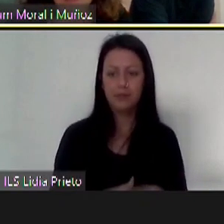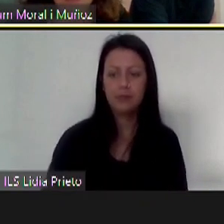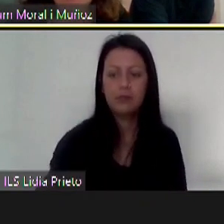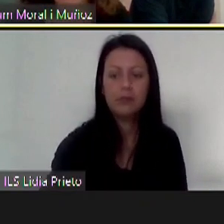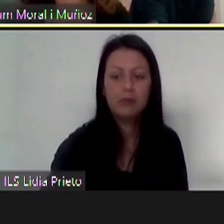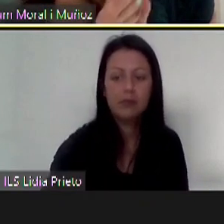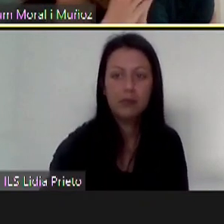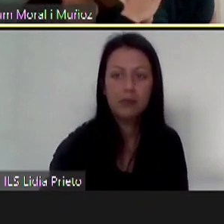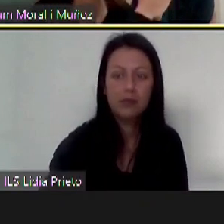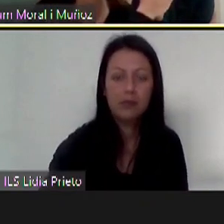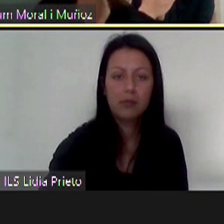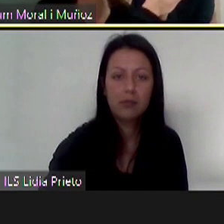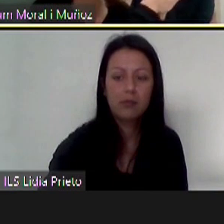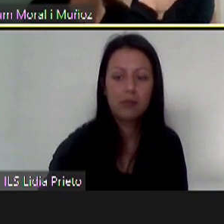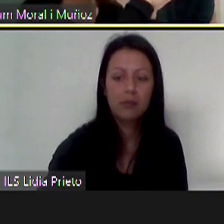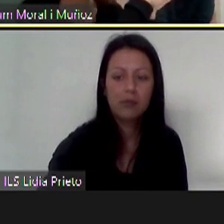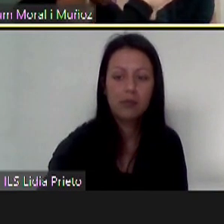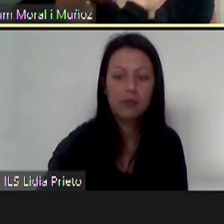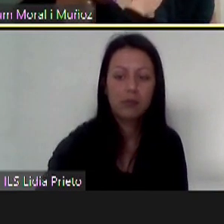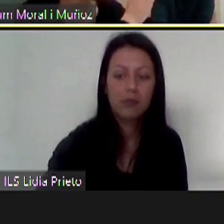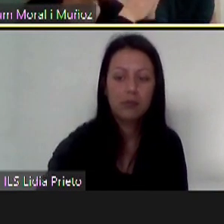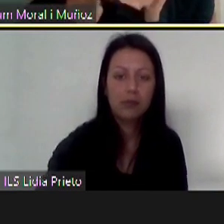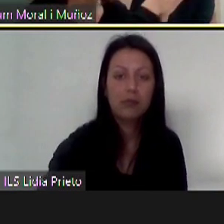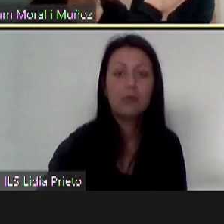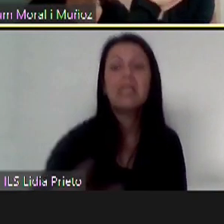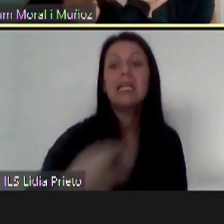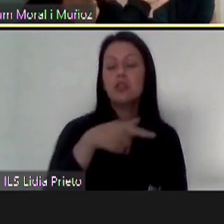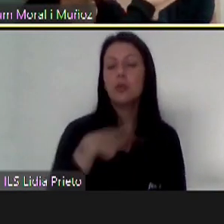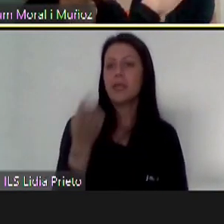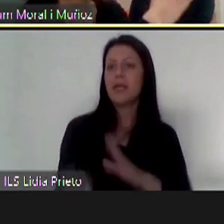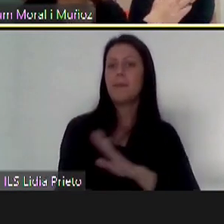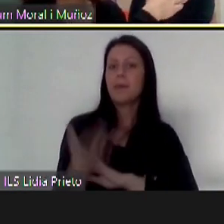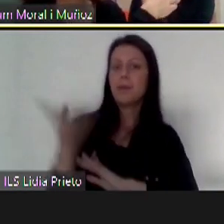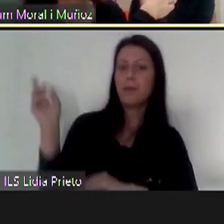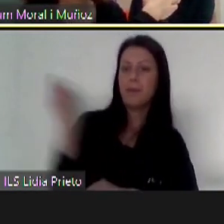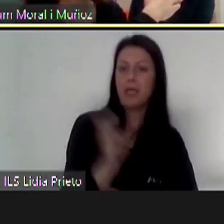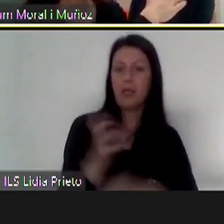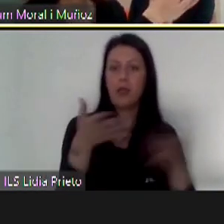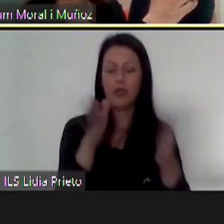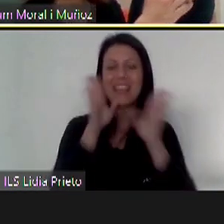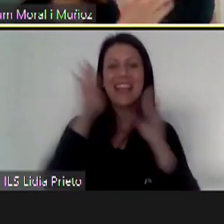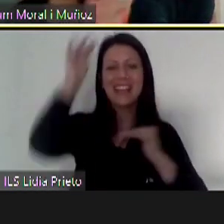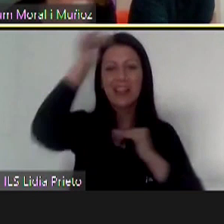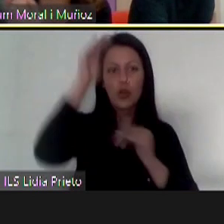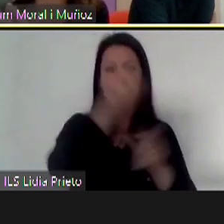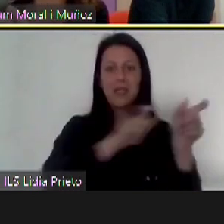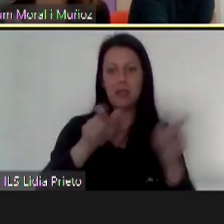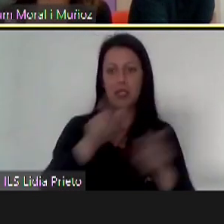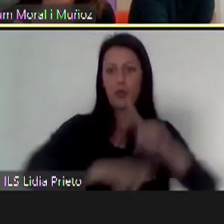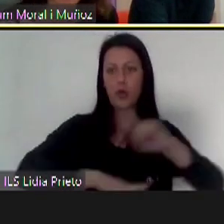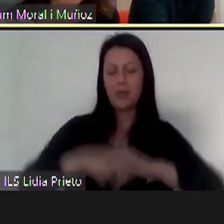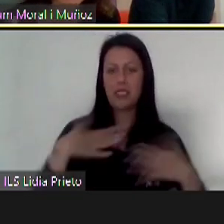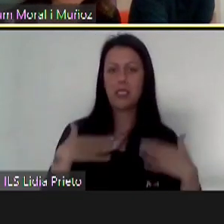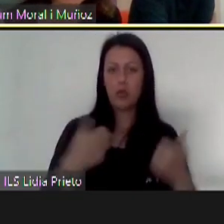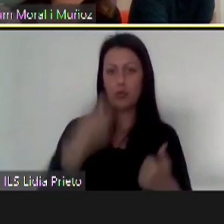poquito, para que vierais de dónde venimos, cómo se ha tratado y atendido a las personas con problemas de salud mental en la evolución y en qué